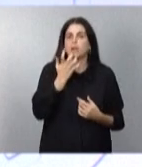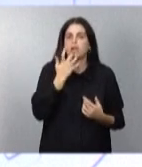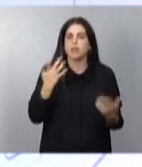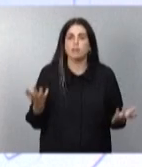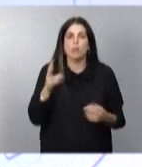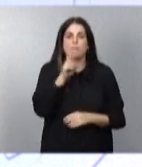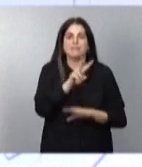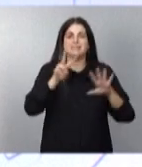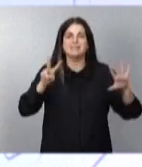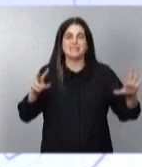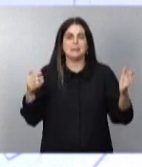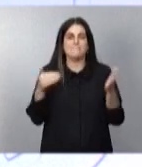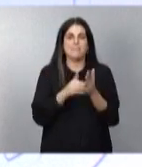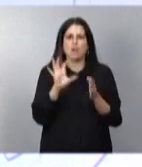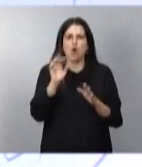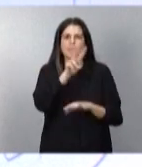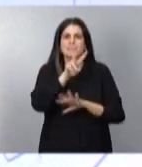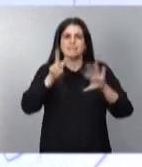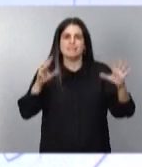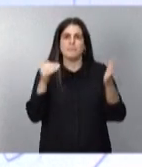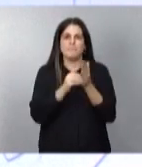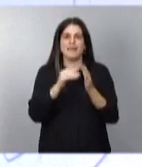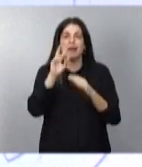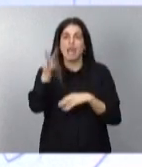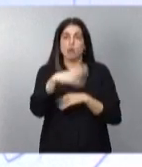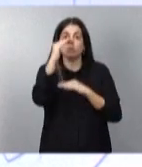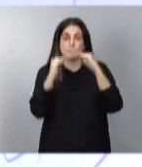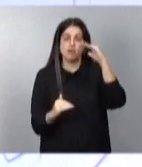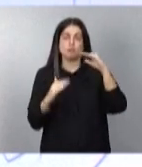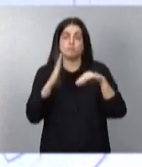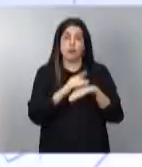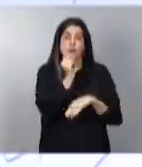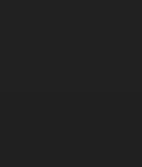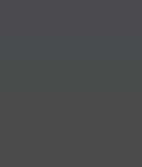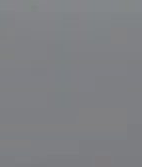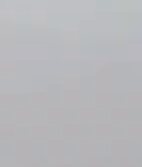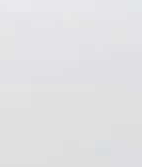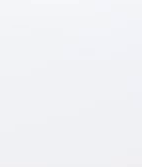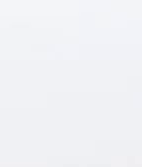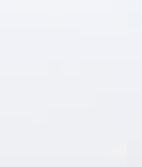o menos de 27.000 euros para compensar la subida de los precios de los alimentos